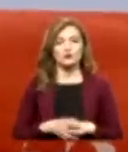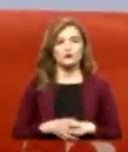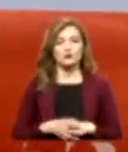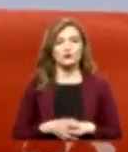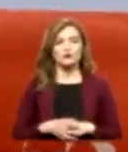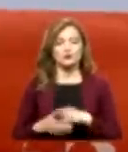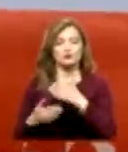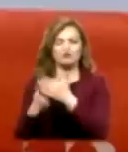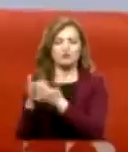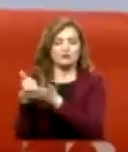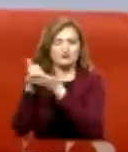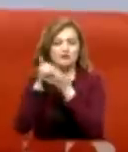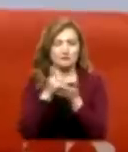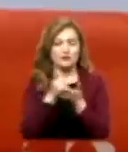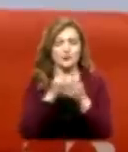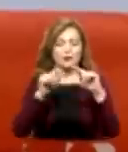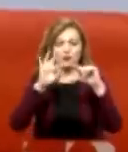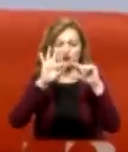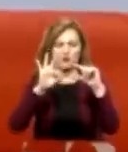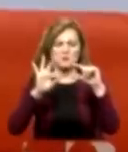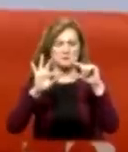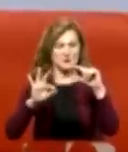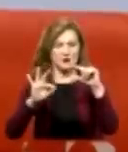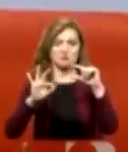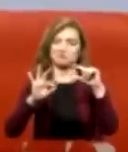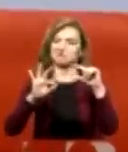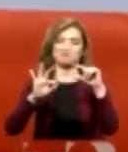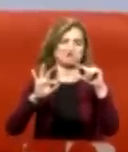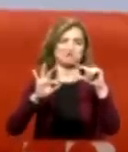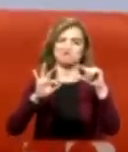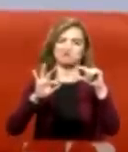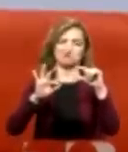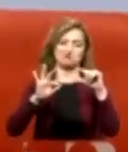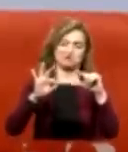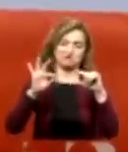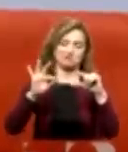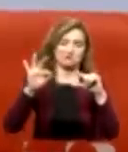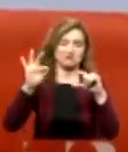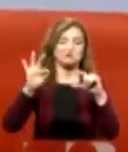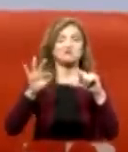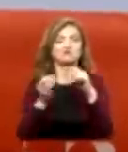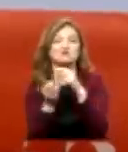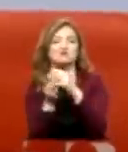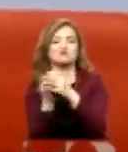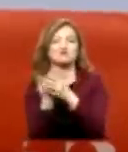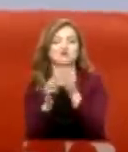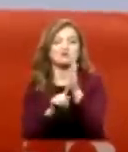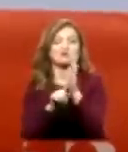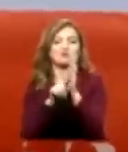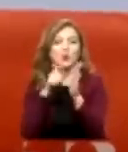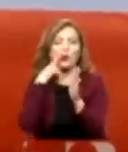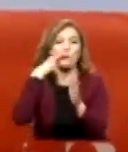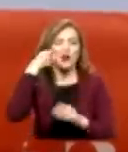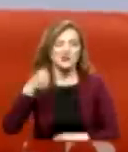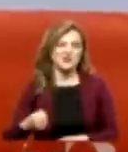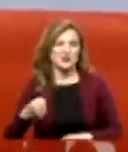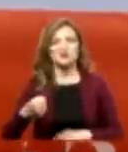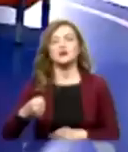incluso ayudar a reducir, pero pareciera al revés, que también está recrudeciendo cierto machismo.